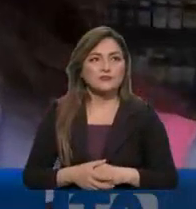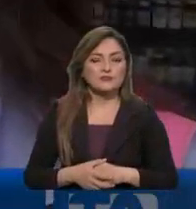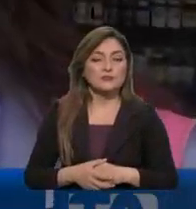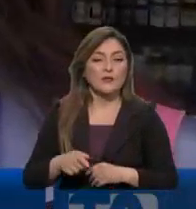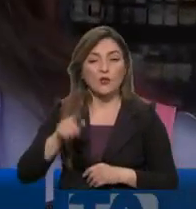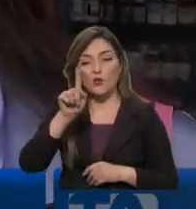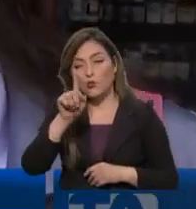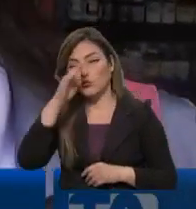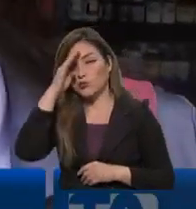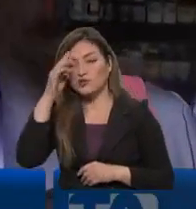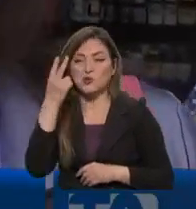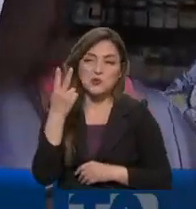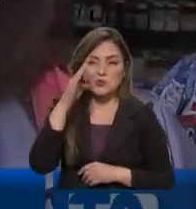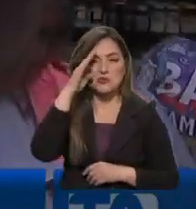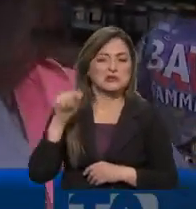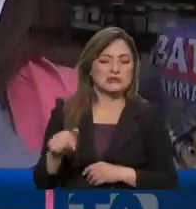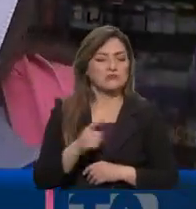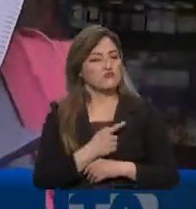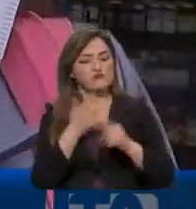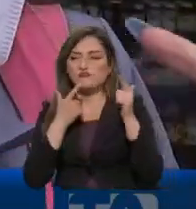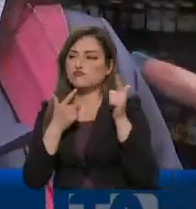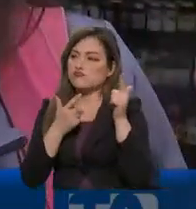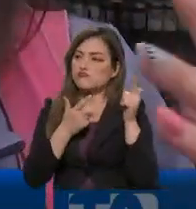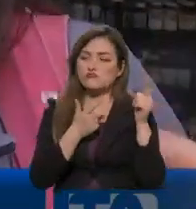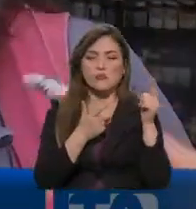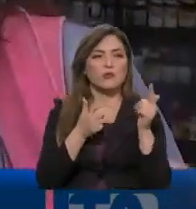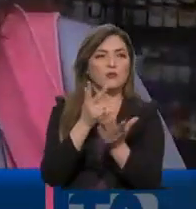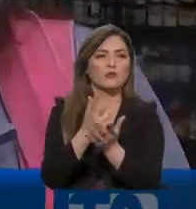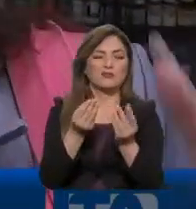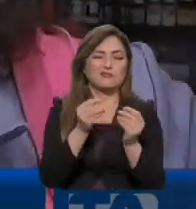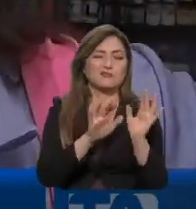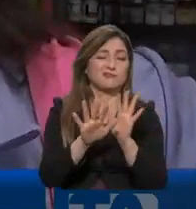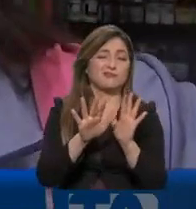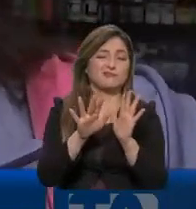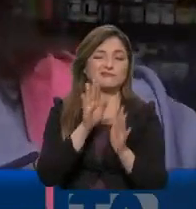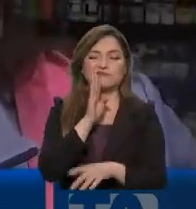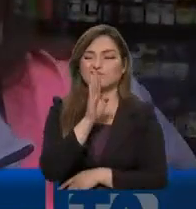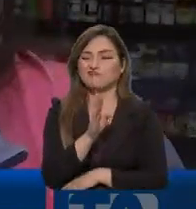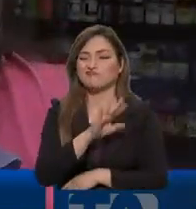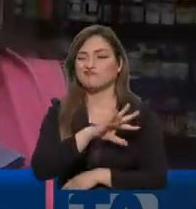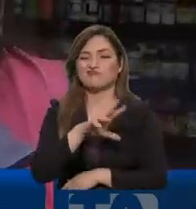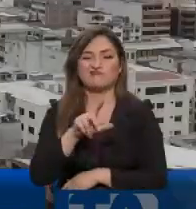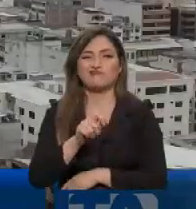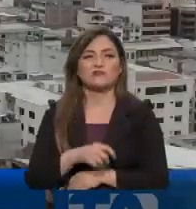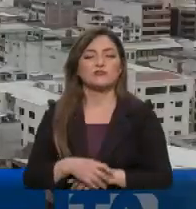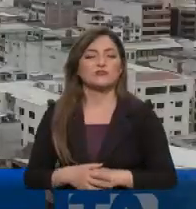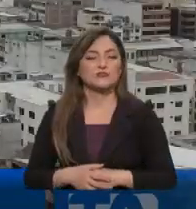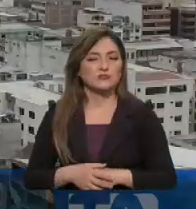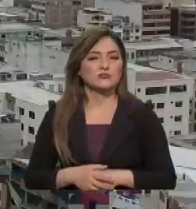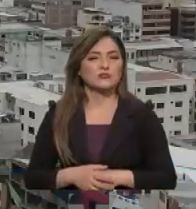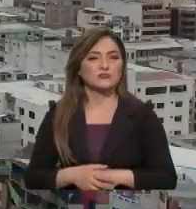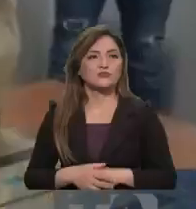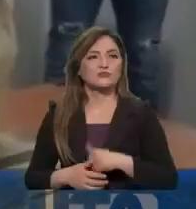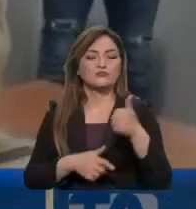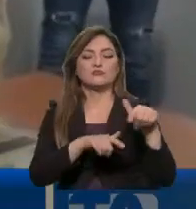uno o dos policías que estén al pendiente en estas paradas de buses, porque todas las aglomeraciones aquí hasta ahora es increíble. Y en otro lado